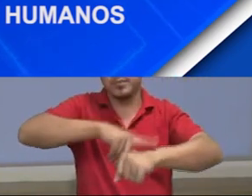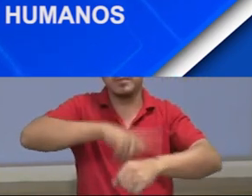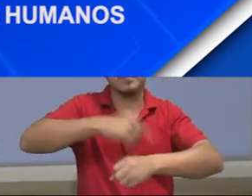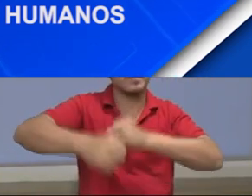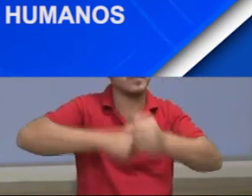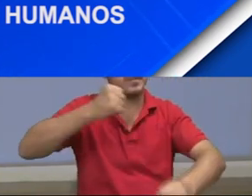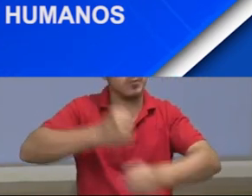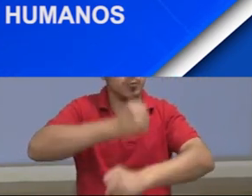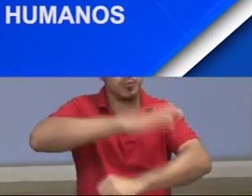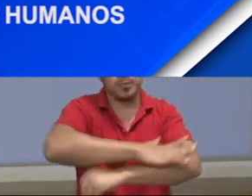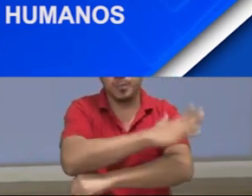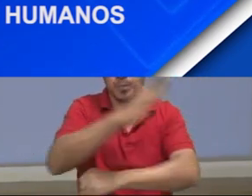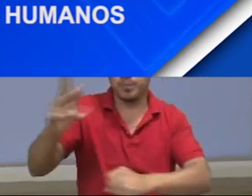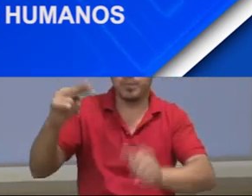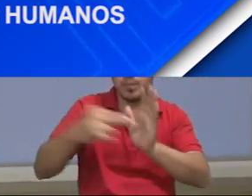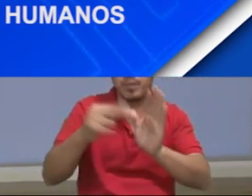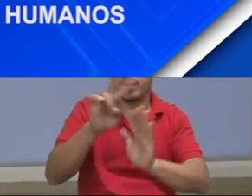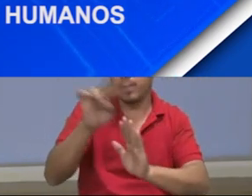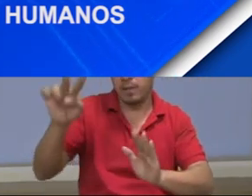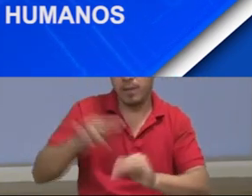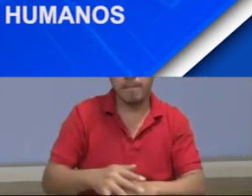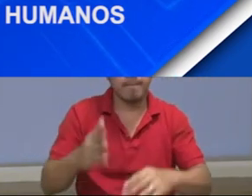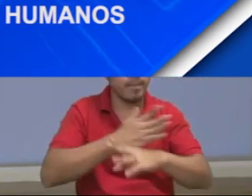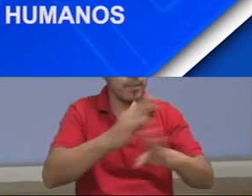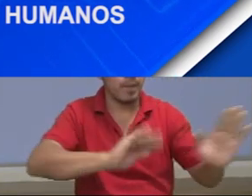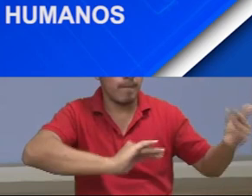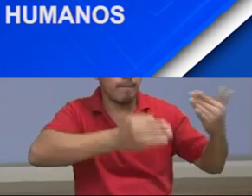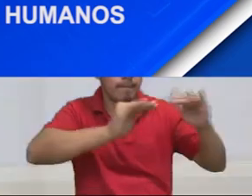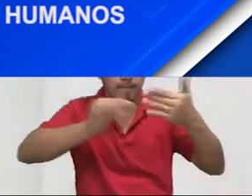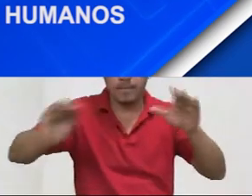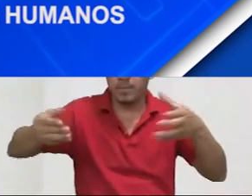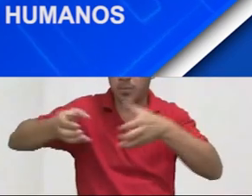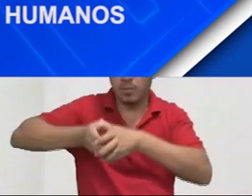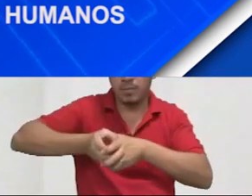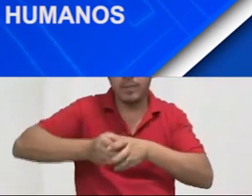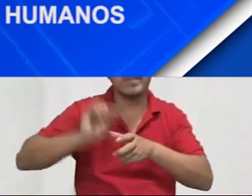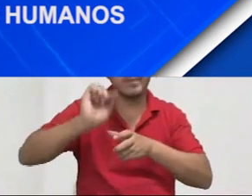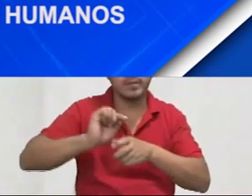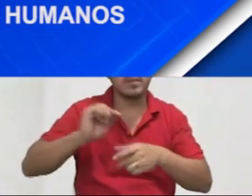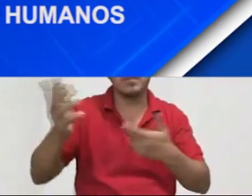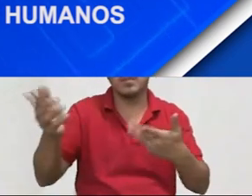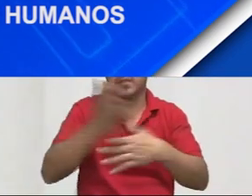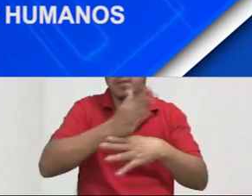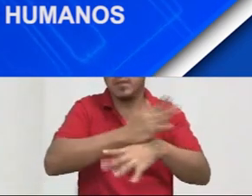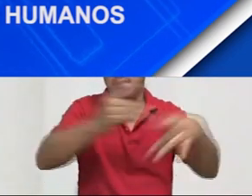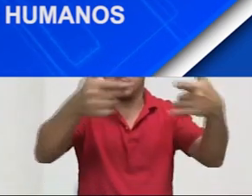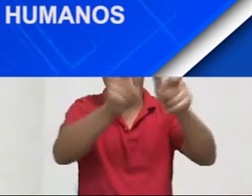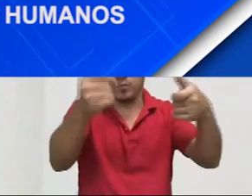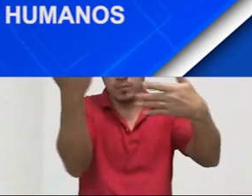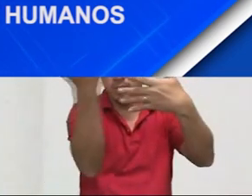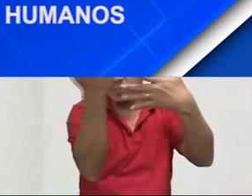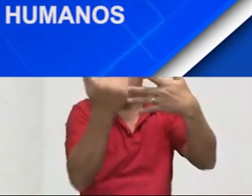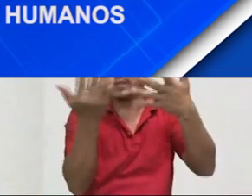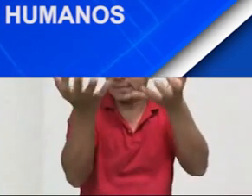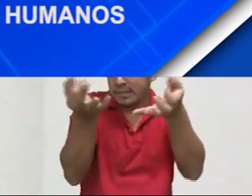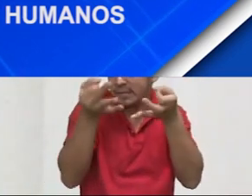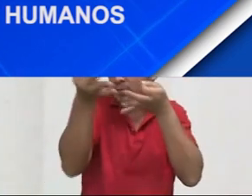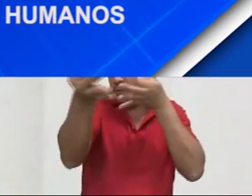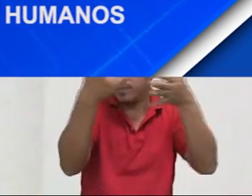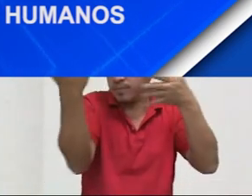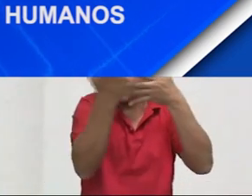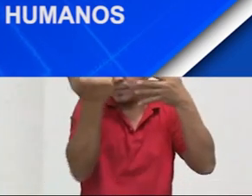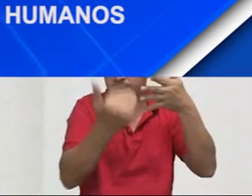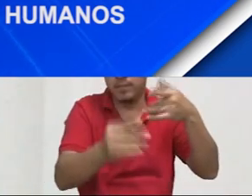año 2022 directamente en barrios y comunidades, todos ellos de los siguientes sectores que quisiera especificar: